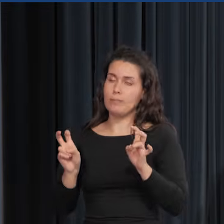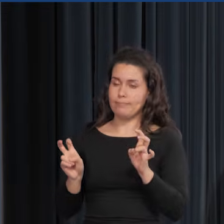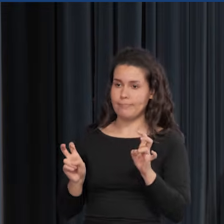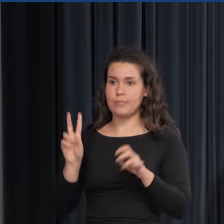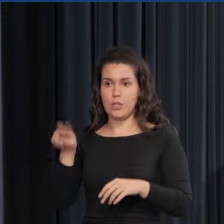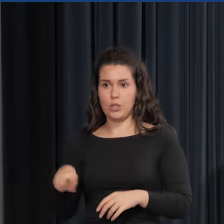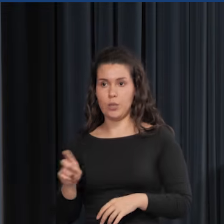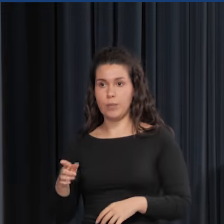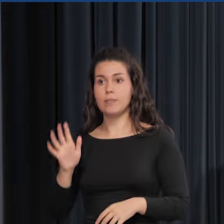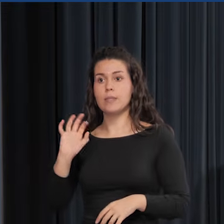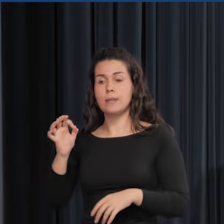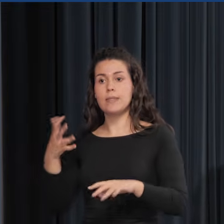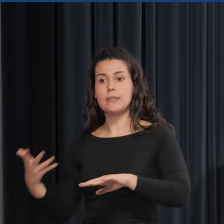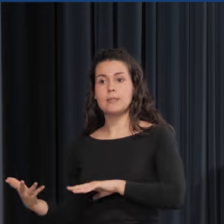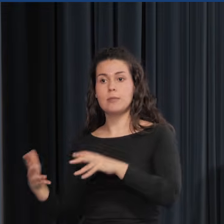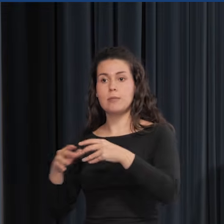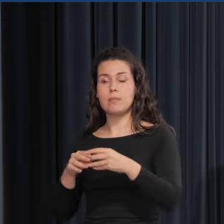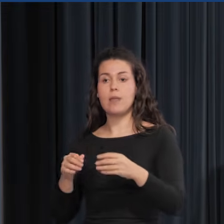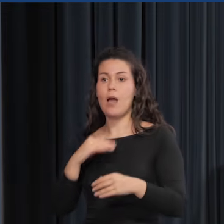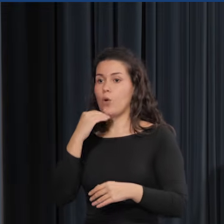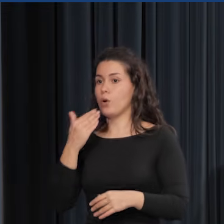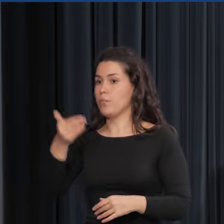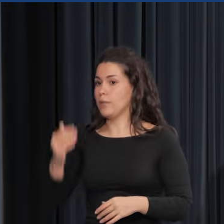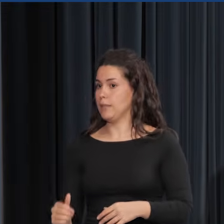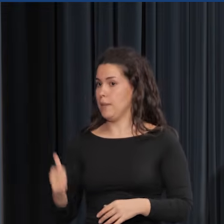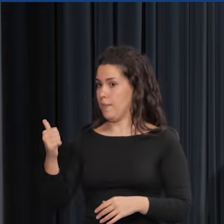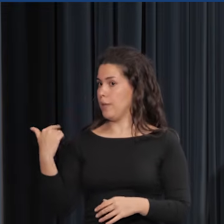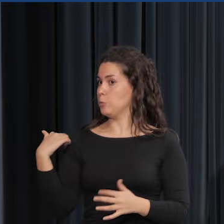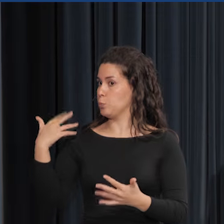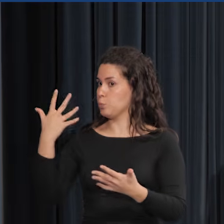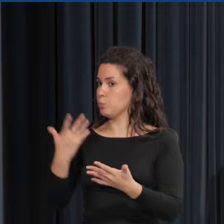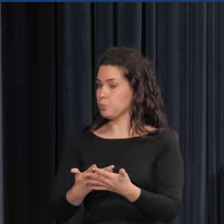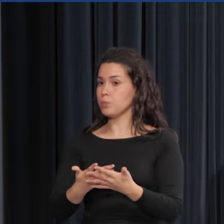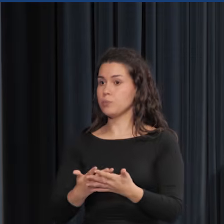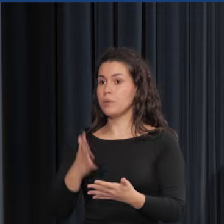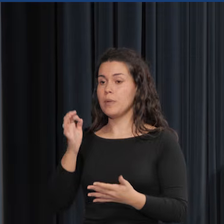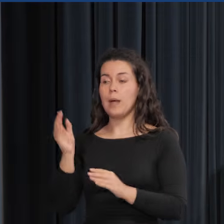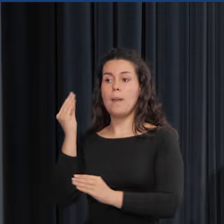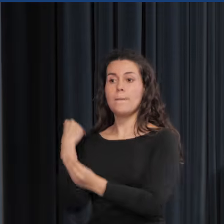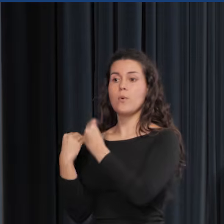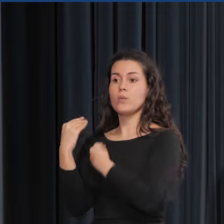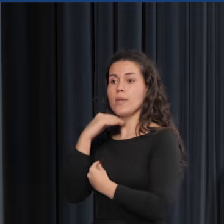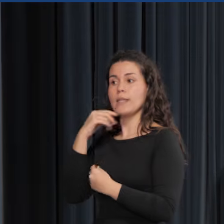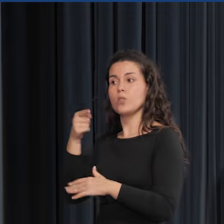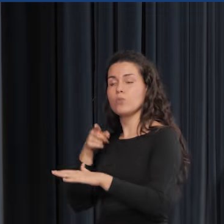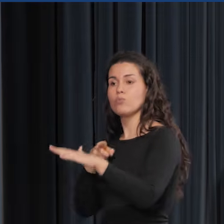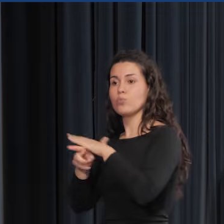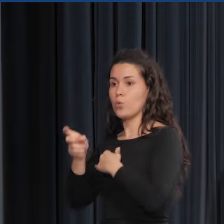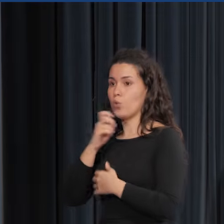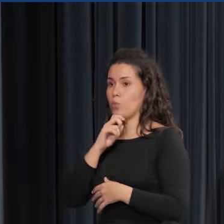está implantando de una manera más importante en los últimos años. Preguntabas un poco cómo va a evolucionar esto, pues la metodología